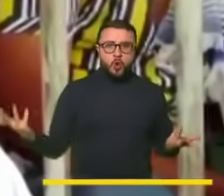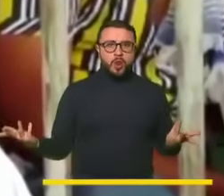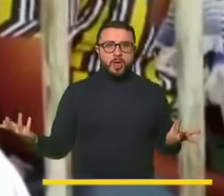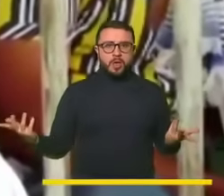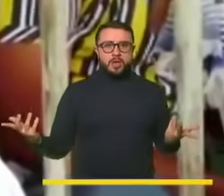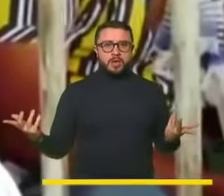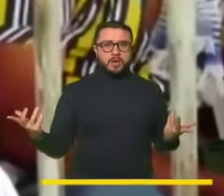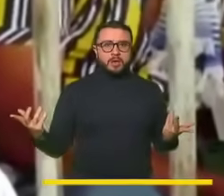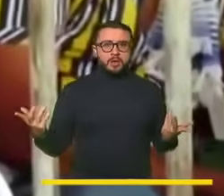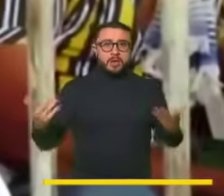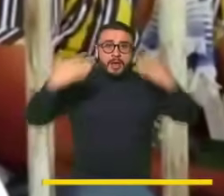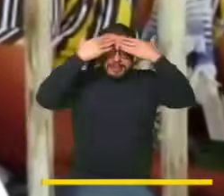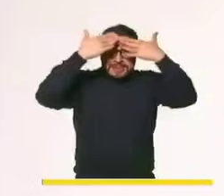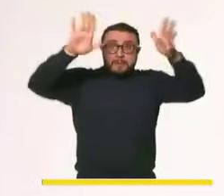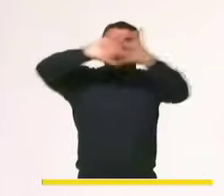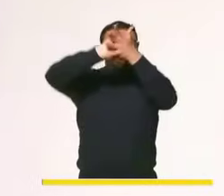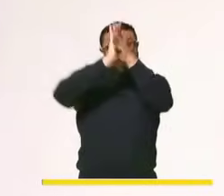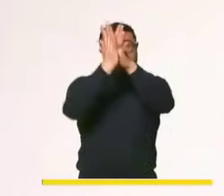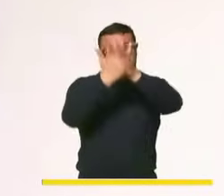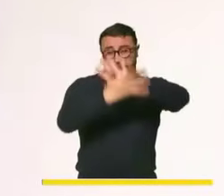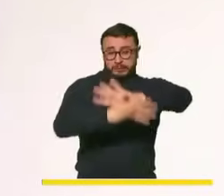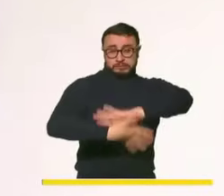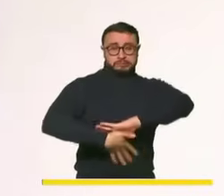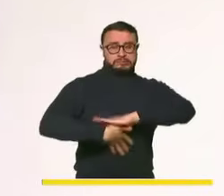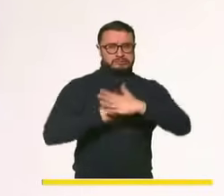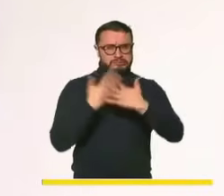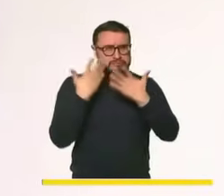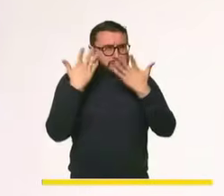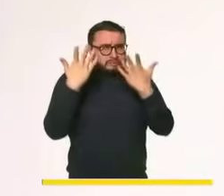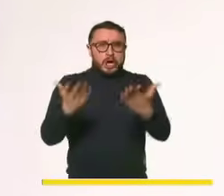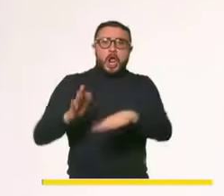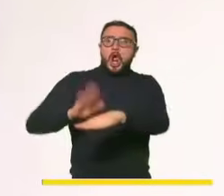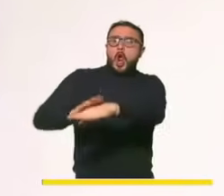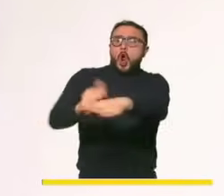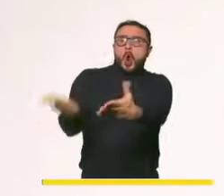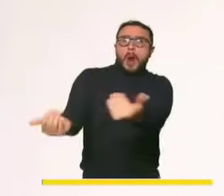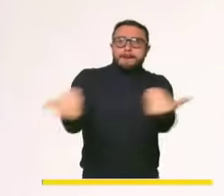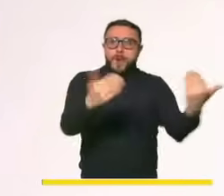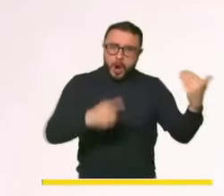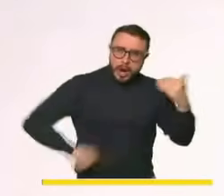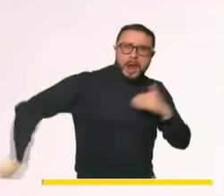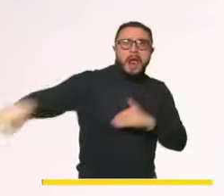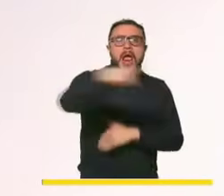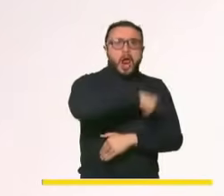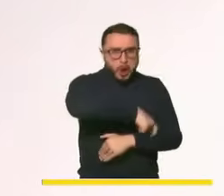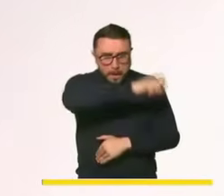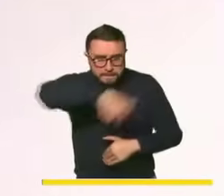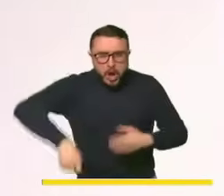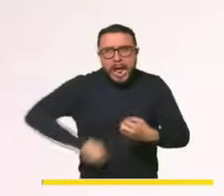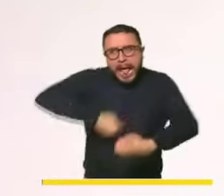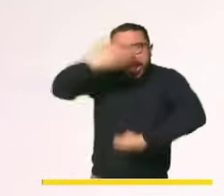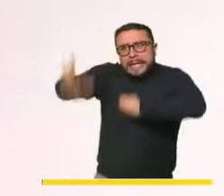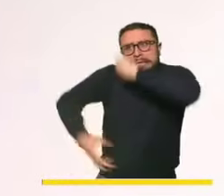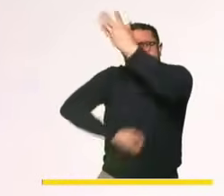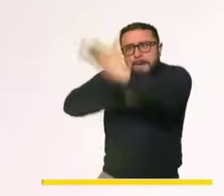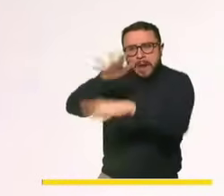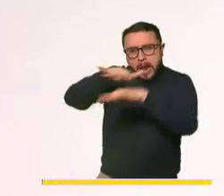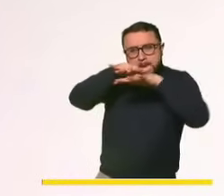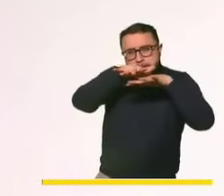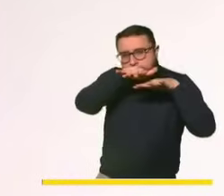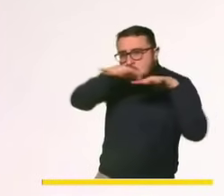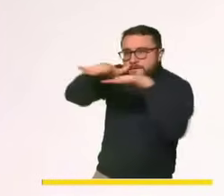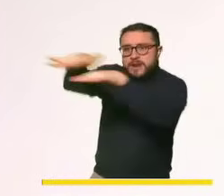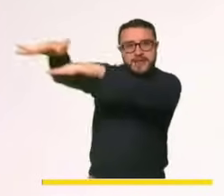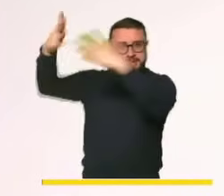que se destruye la democracia si se convoca al pueblo a expresarse, a